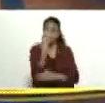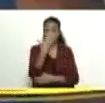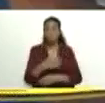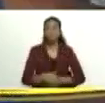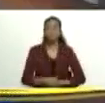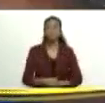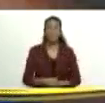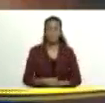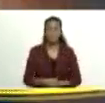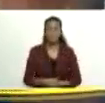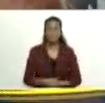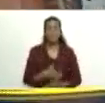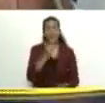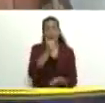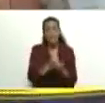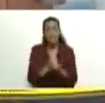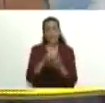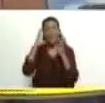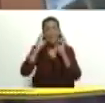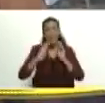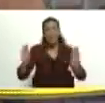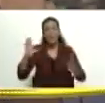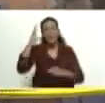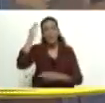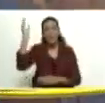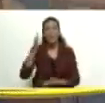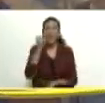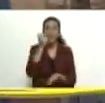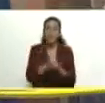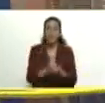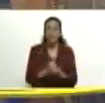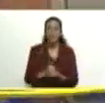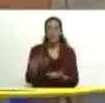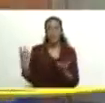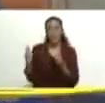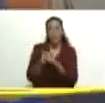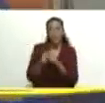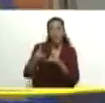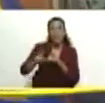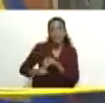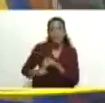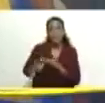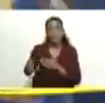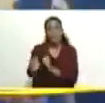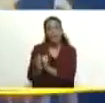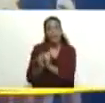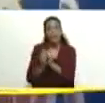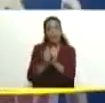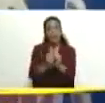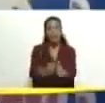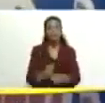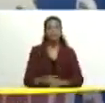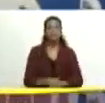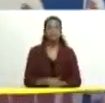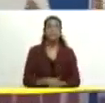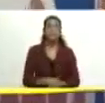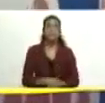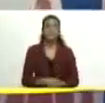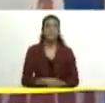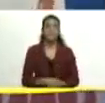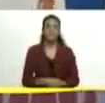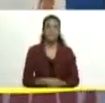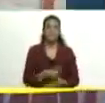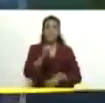pues. Amén, amén, amén. Seguimos en camino. Cilita. Ajá. Aquí está